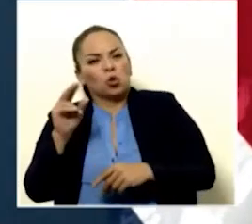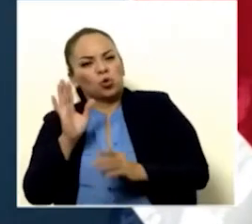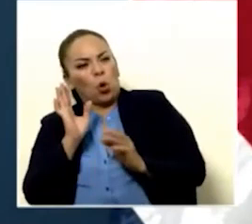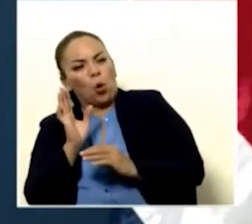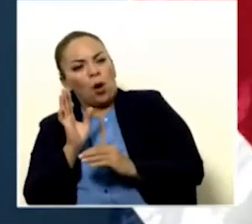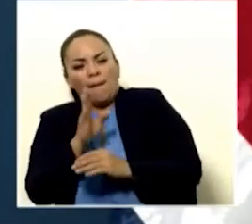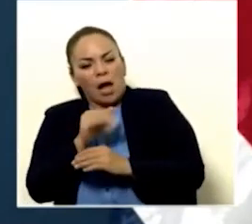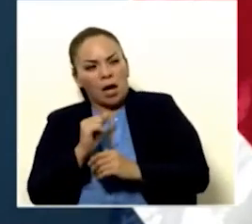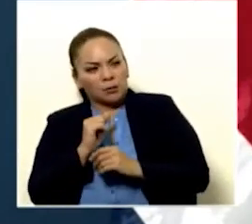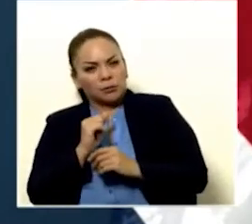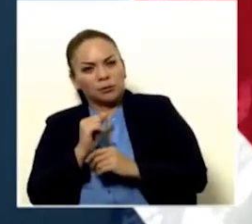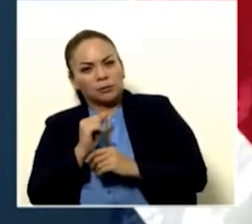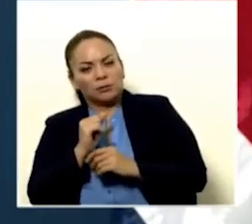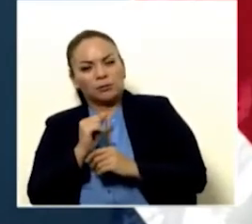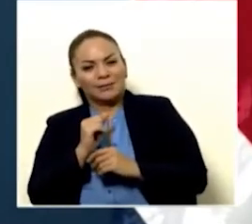quite